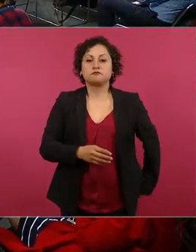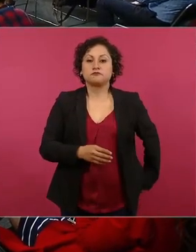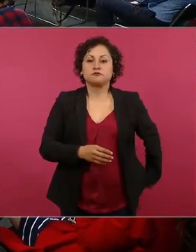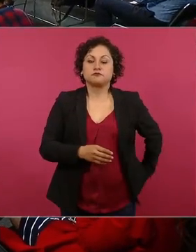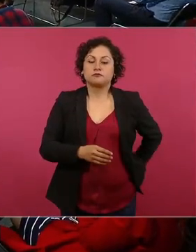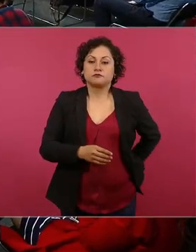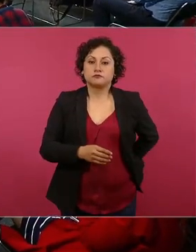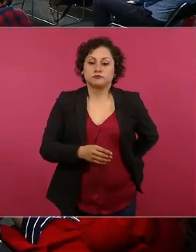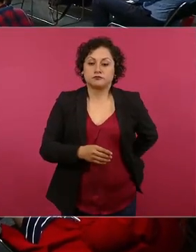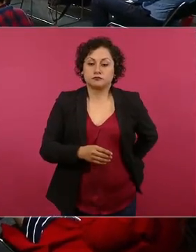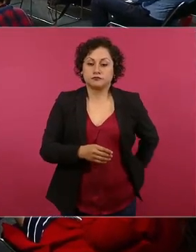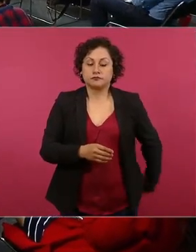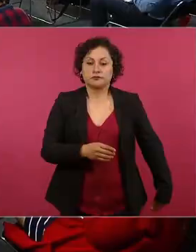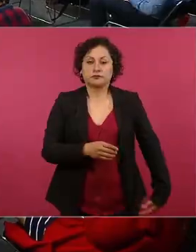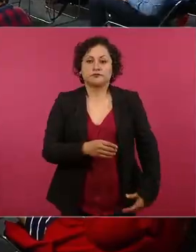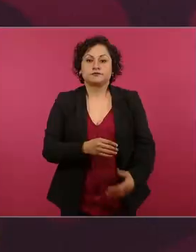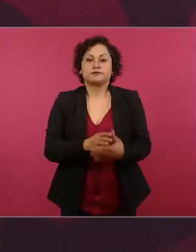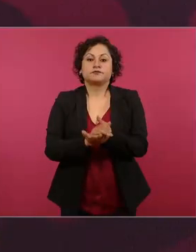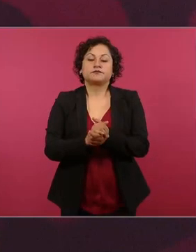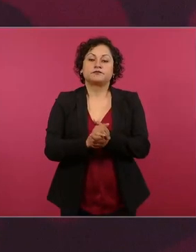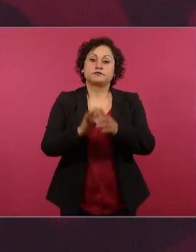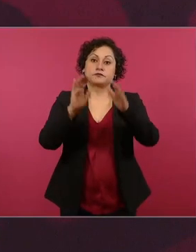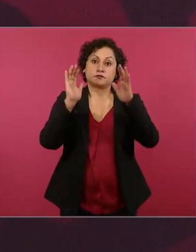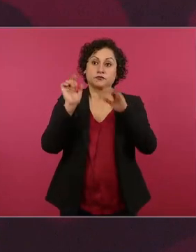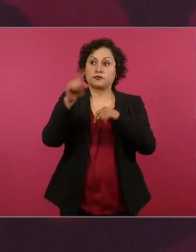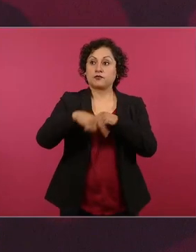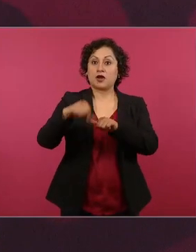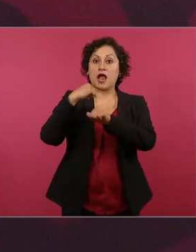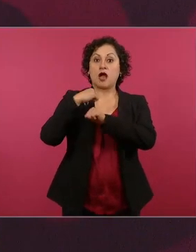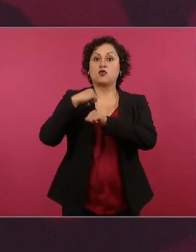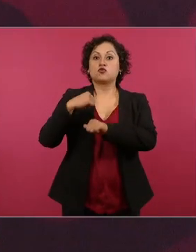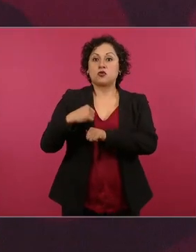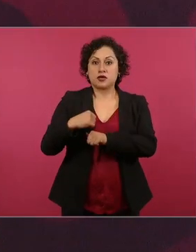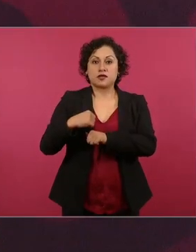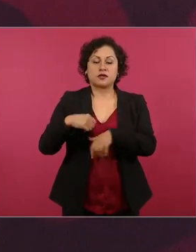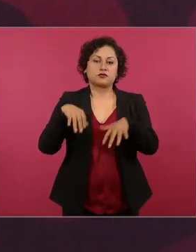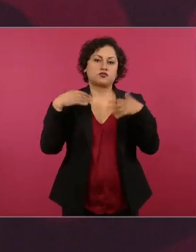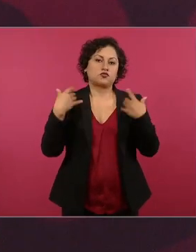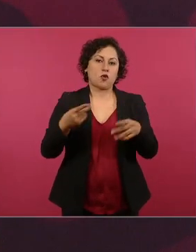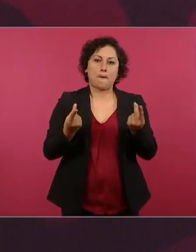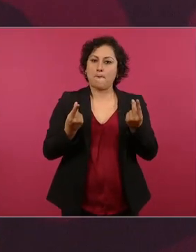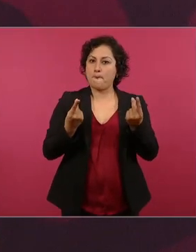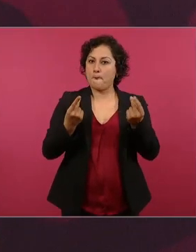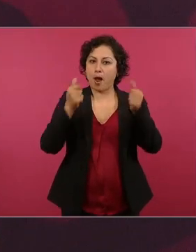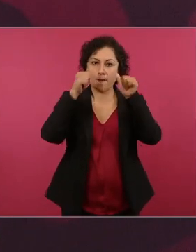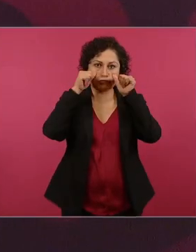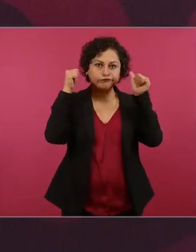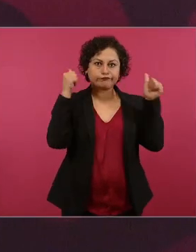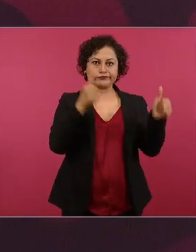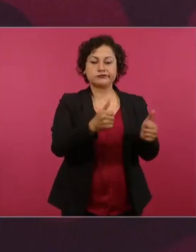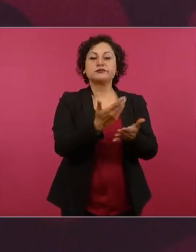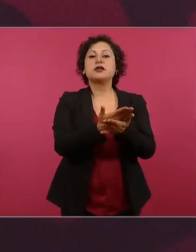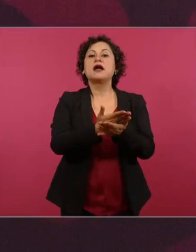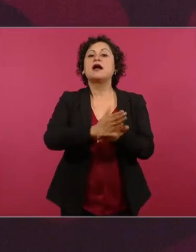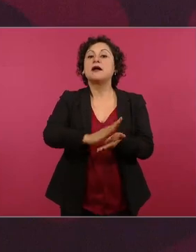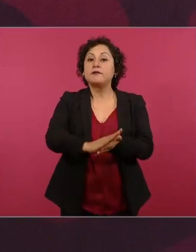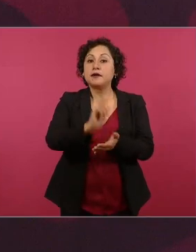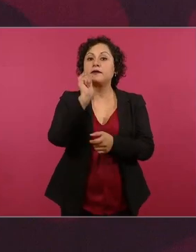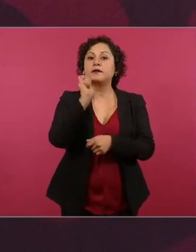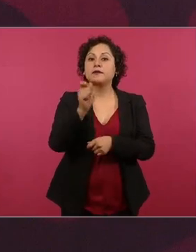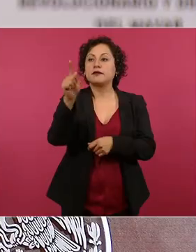Bueno, qué bueno que las autoridades actuaron rápidamente y además es muy importante que hayan estado en el lugar